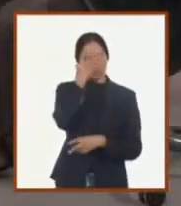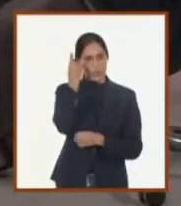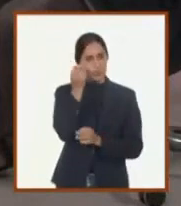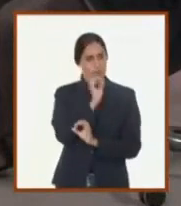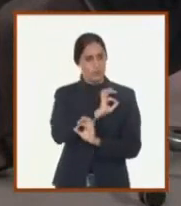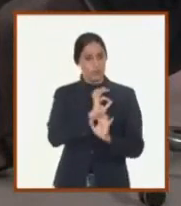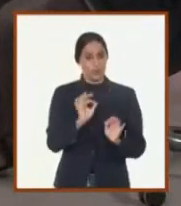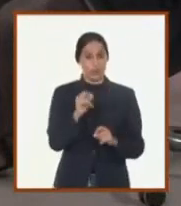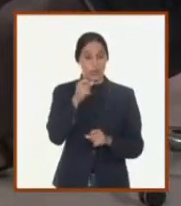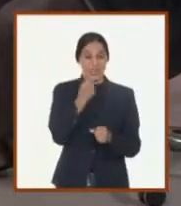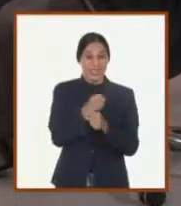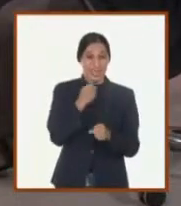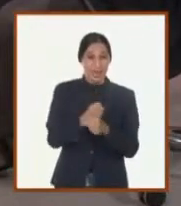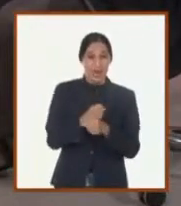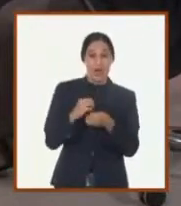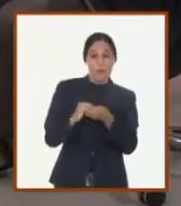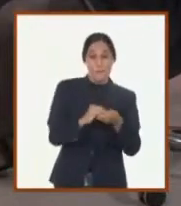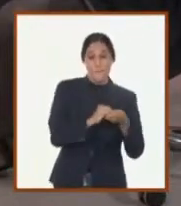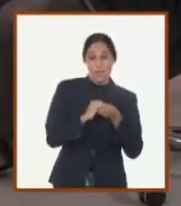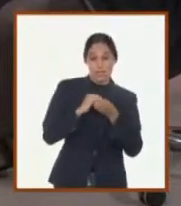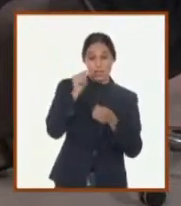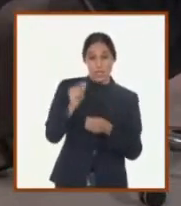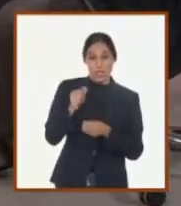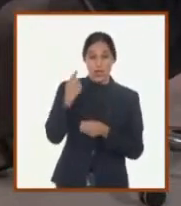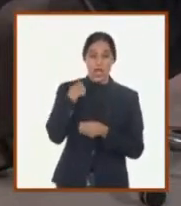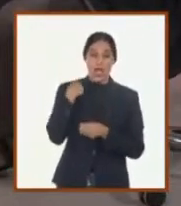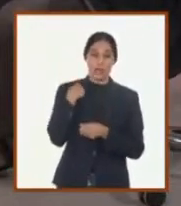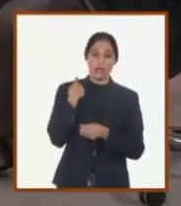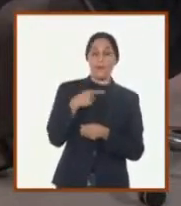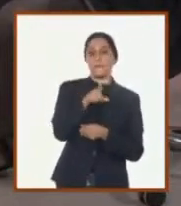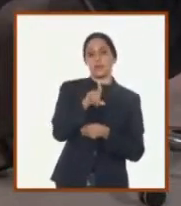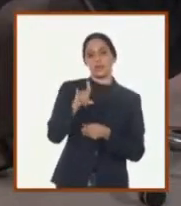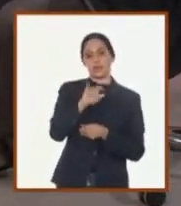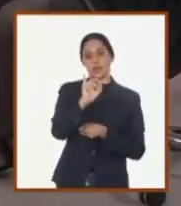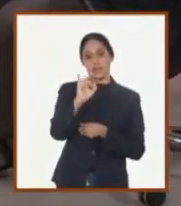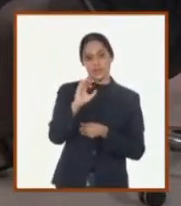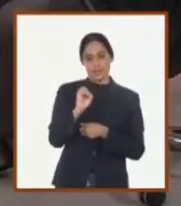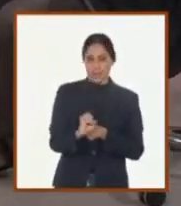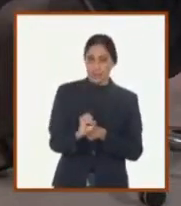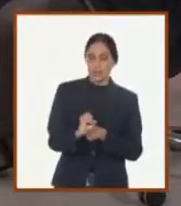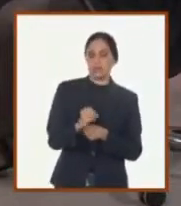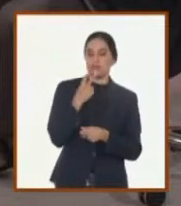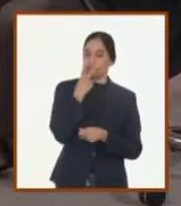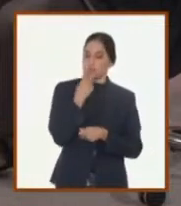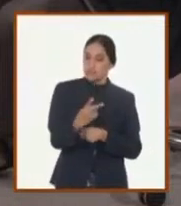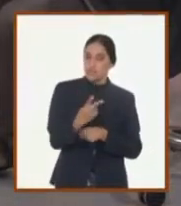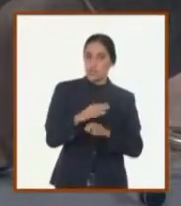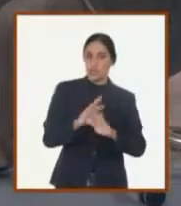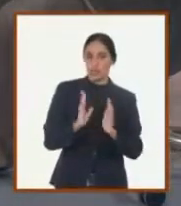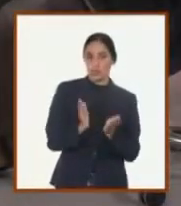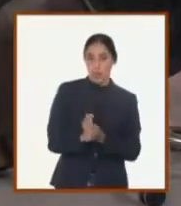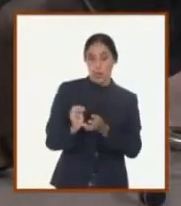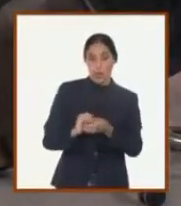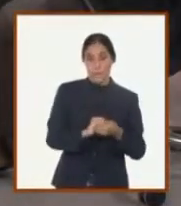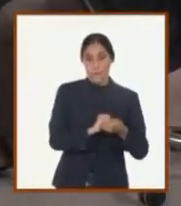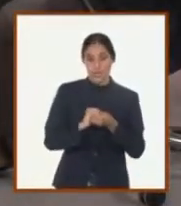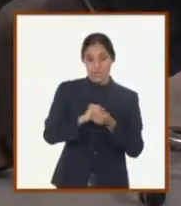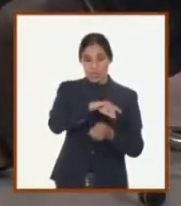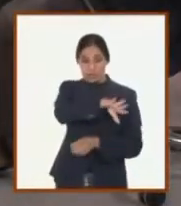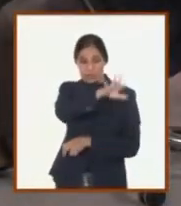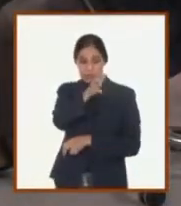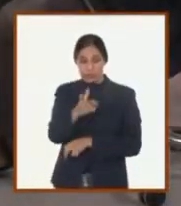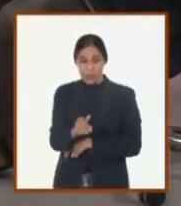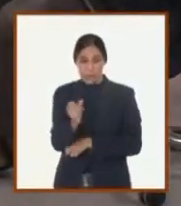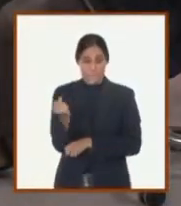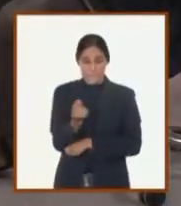incluso de aquellos compañeros de la oficina en los 70 cuando atendieron a los colaboradores de la Sierra maestra que incluso algunos por primera